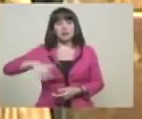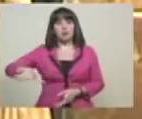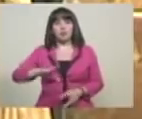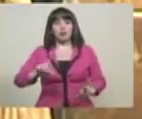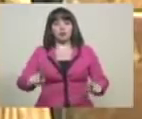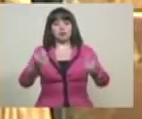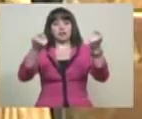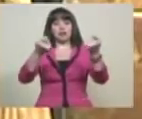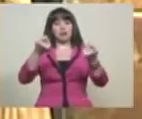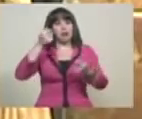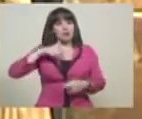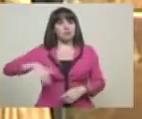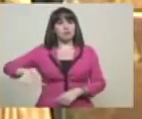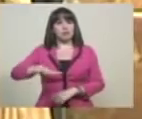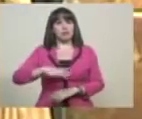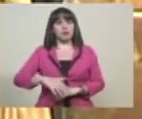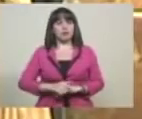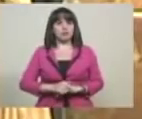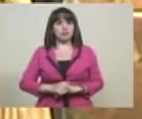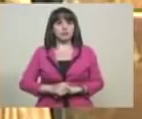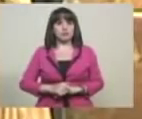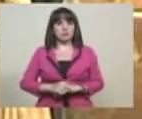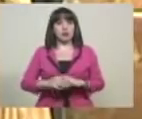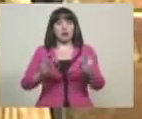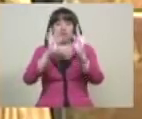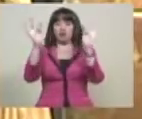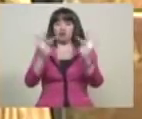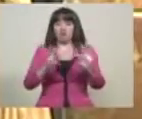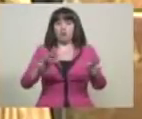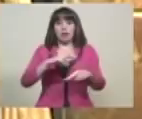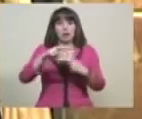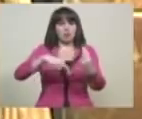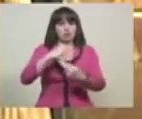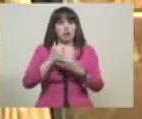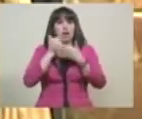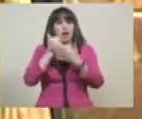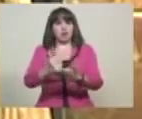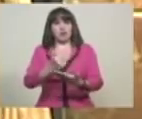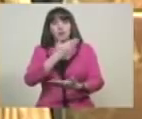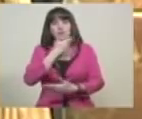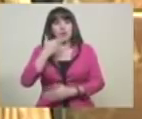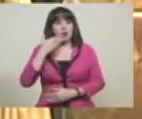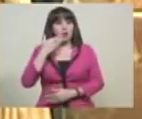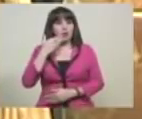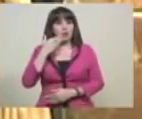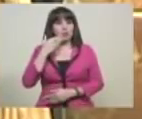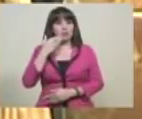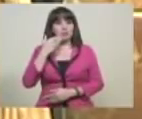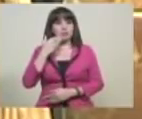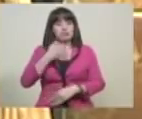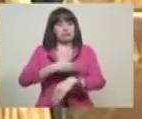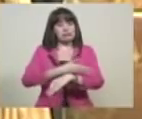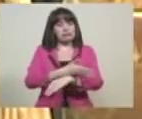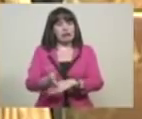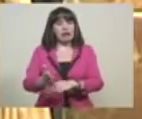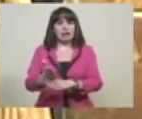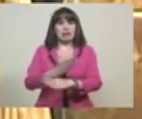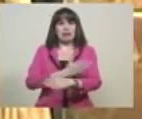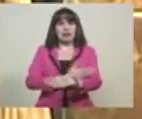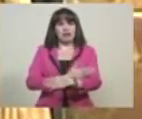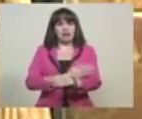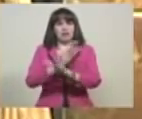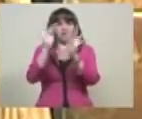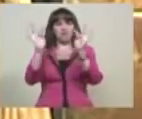compañeros, compañeras. Solo métodos revolucionarios permitirán superar la transición tardía y